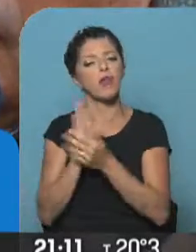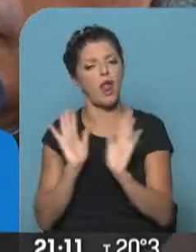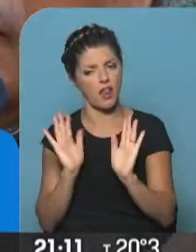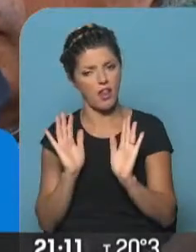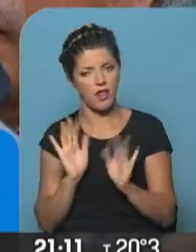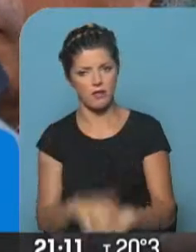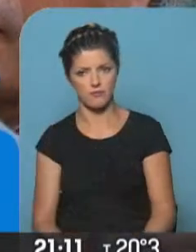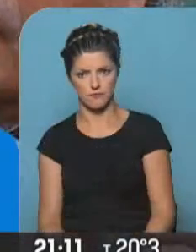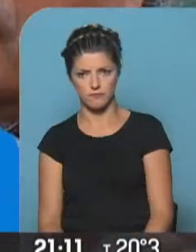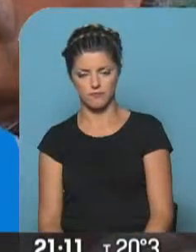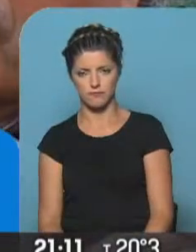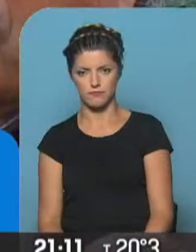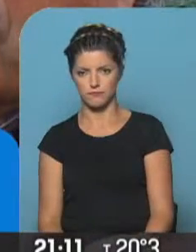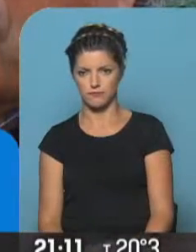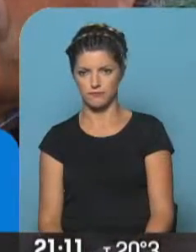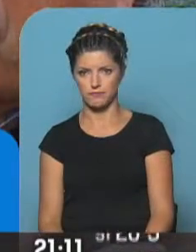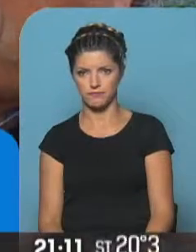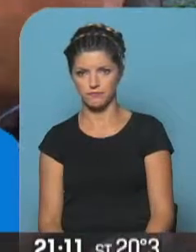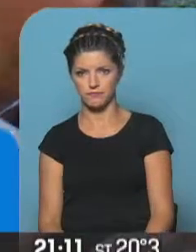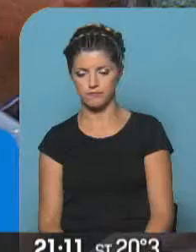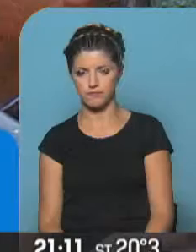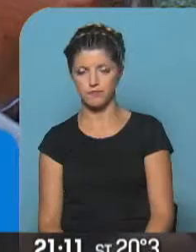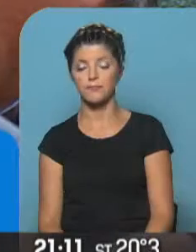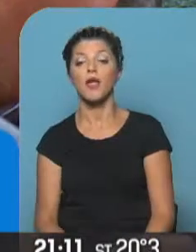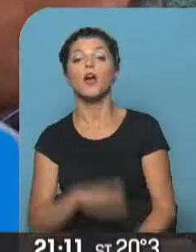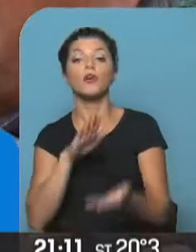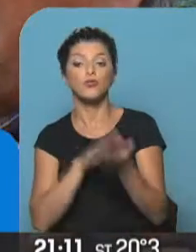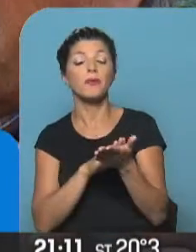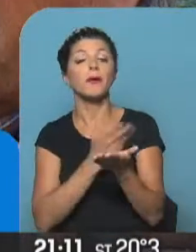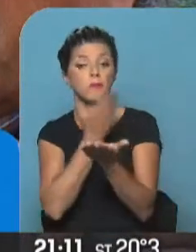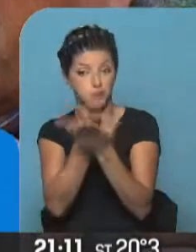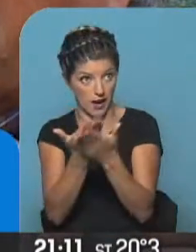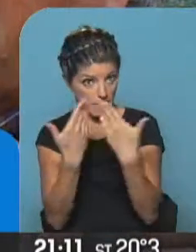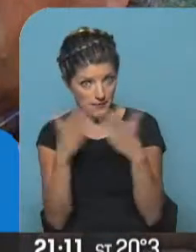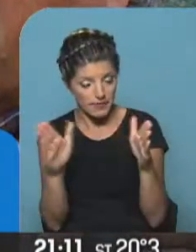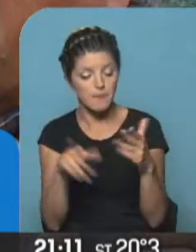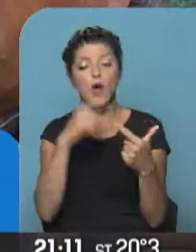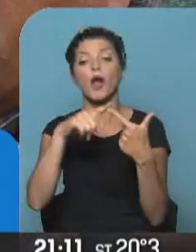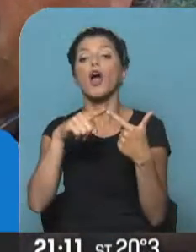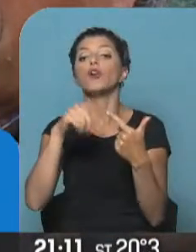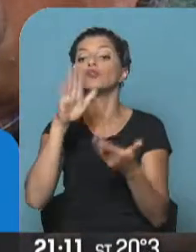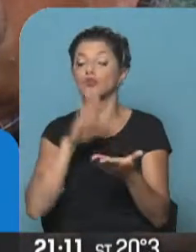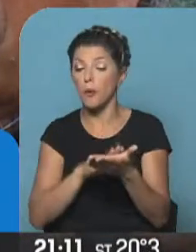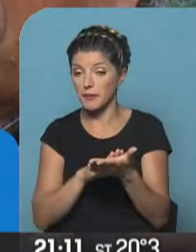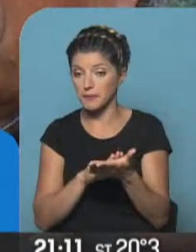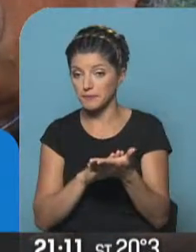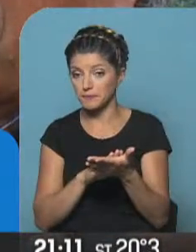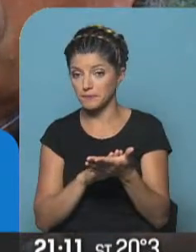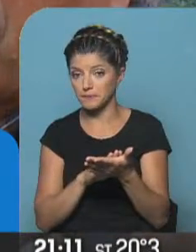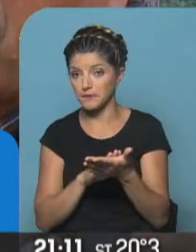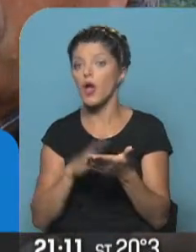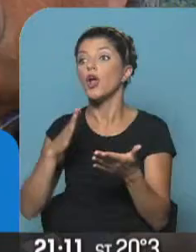recurso de apelación por el rechazo de la excarcelación a la cámara y respecto del fondo la cuestión nosotros planteamos la